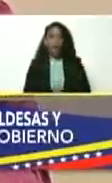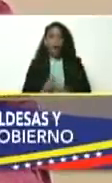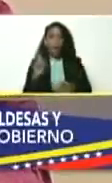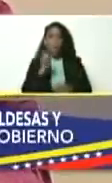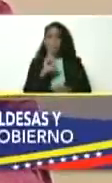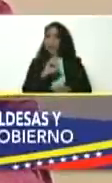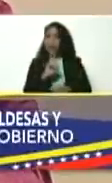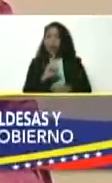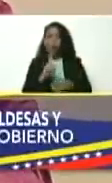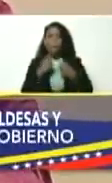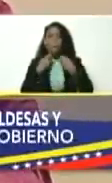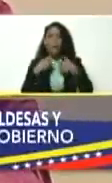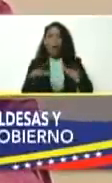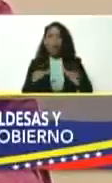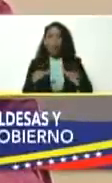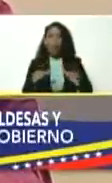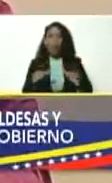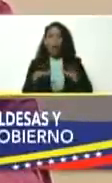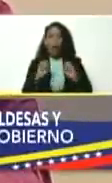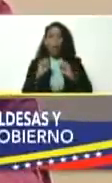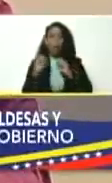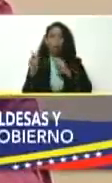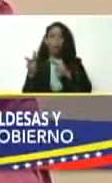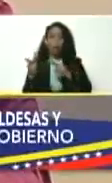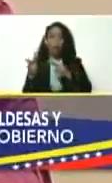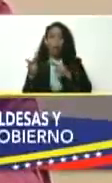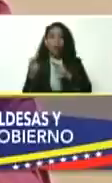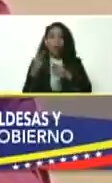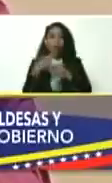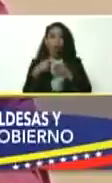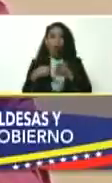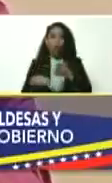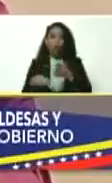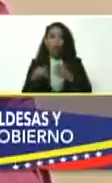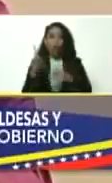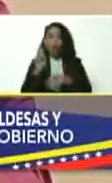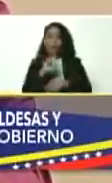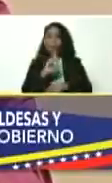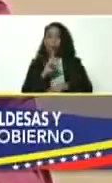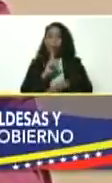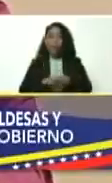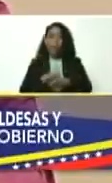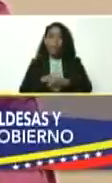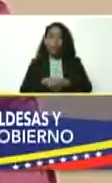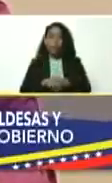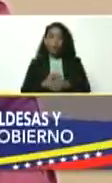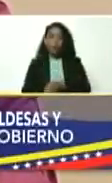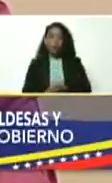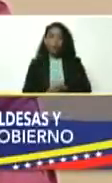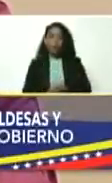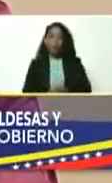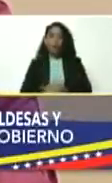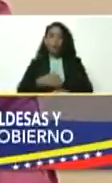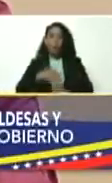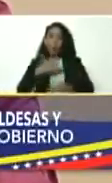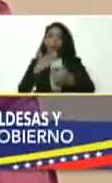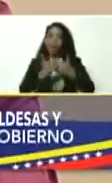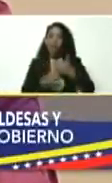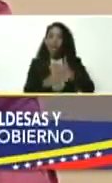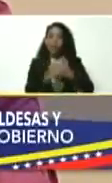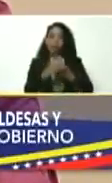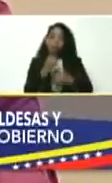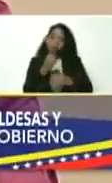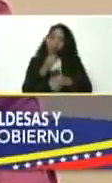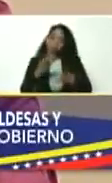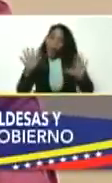perder oportunidades recursos ni tiempo y poder avanzar bueno